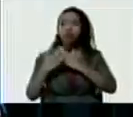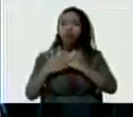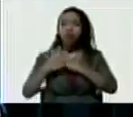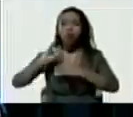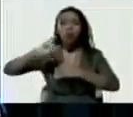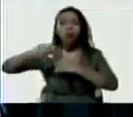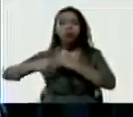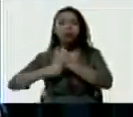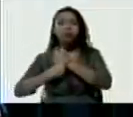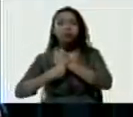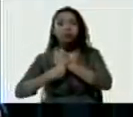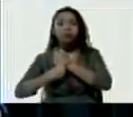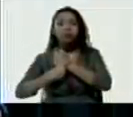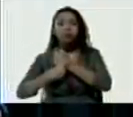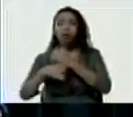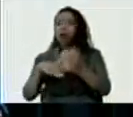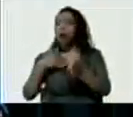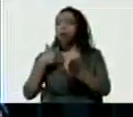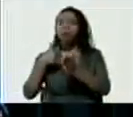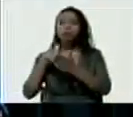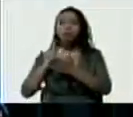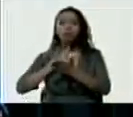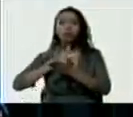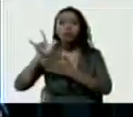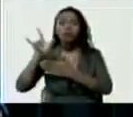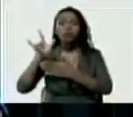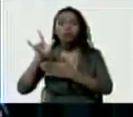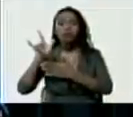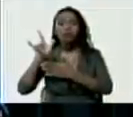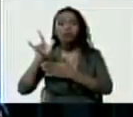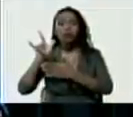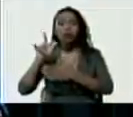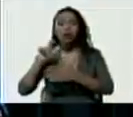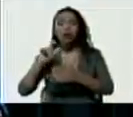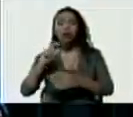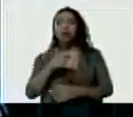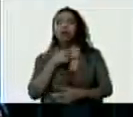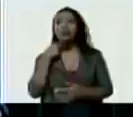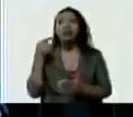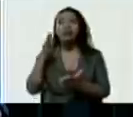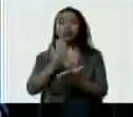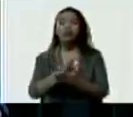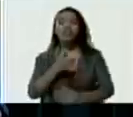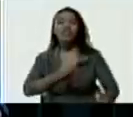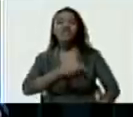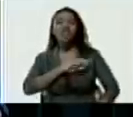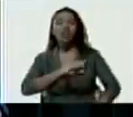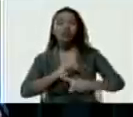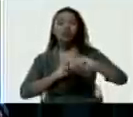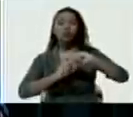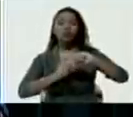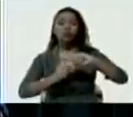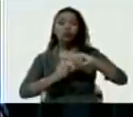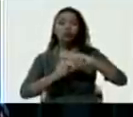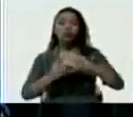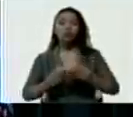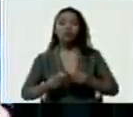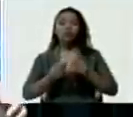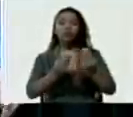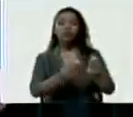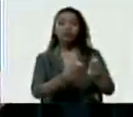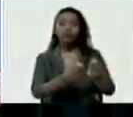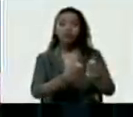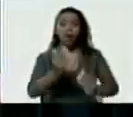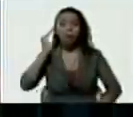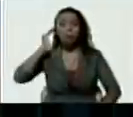Guaidó salió aplazado en el curso sobre falsos positivos que le impartiera el